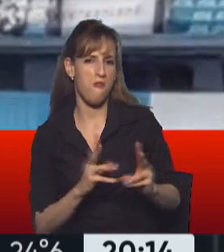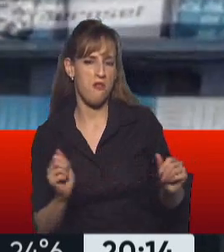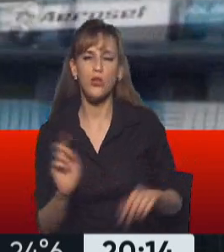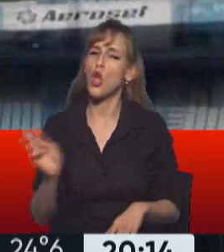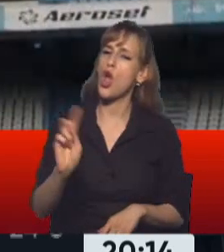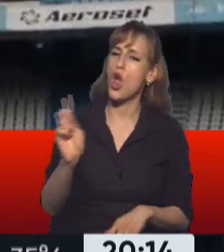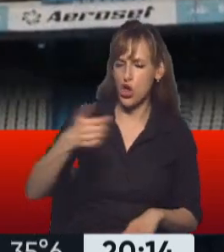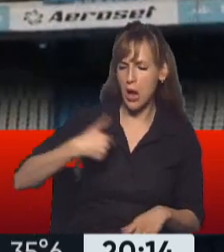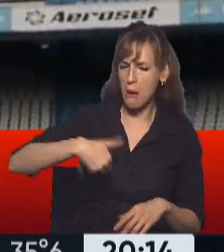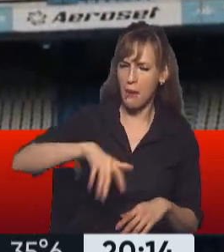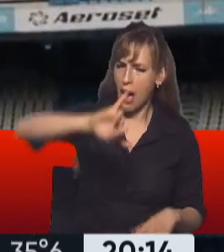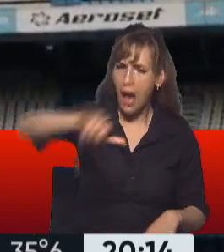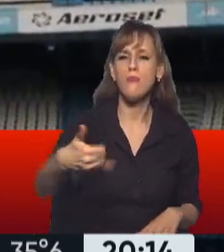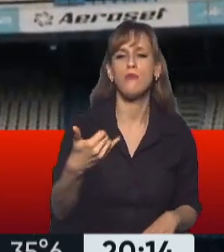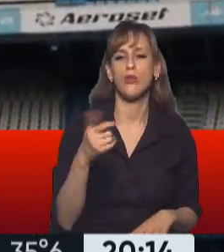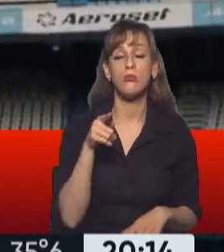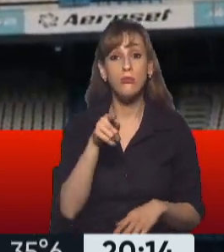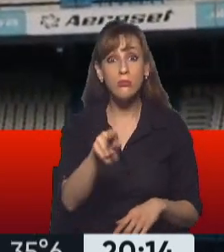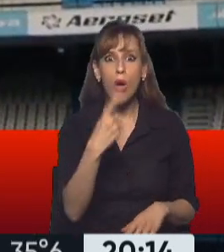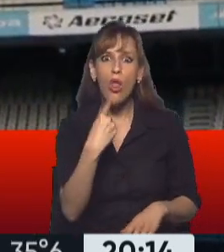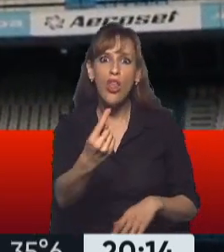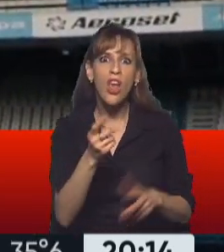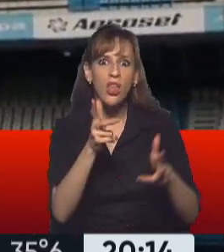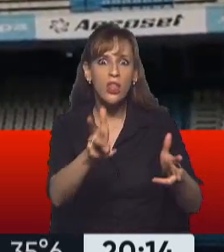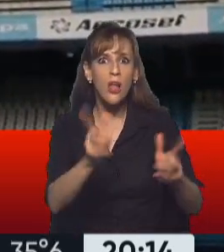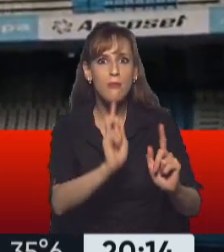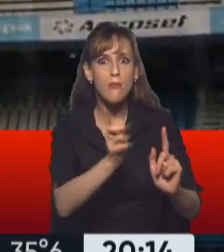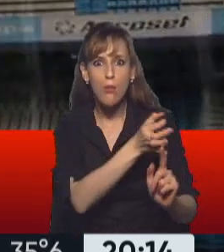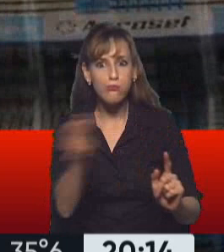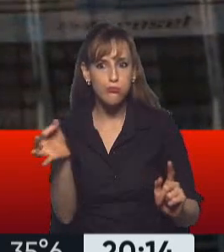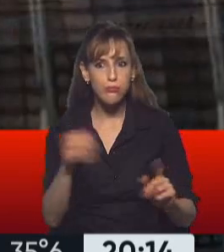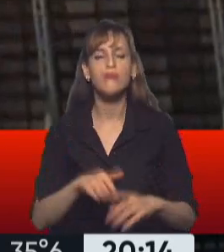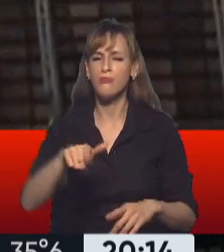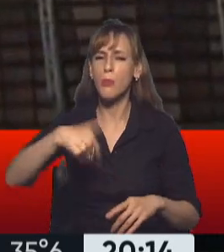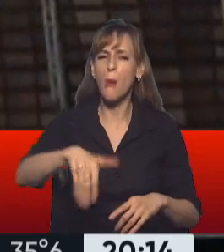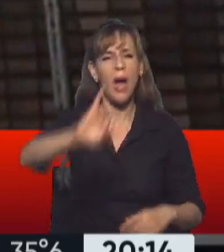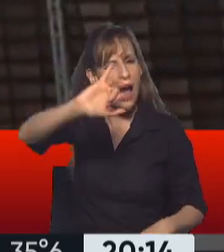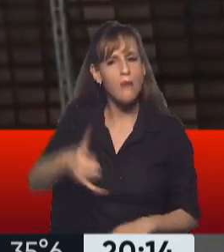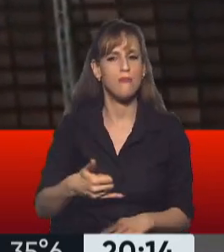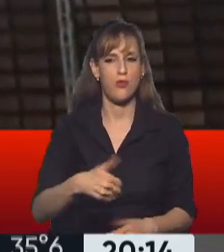Vamos a salir campeón. Lo dijiste finalmente. Ahora vamos a salir campeón. ¿Van? ¿Qué? Vamos a salir campeón.